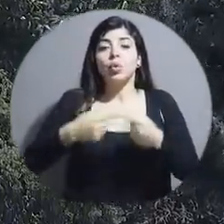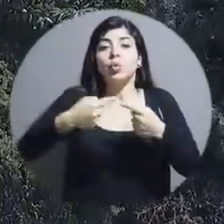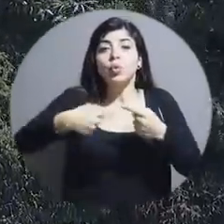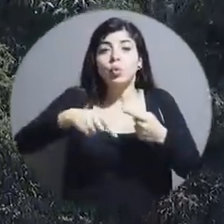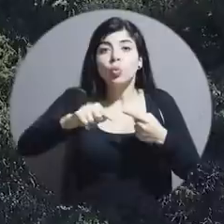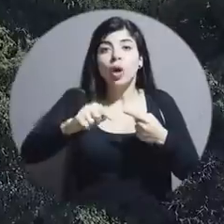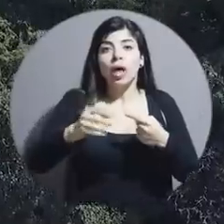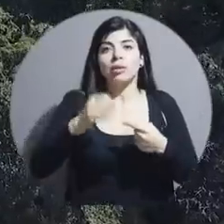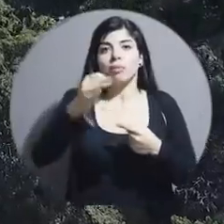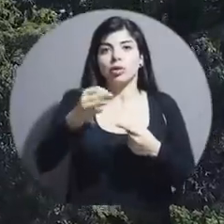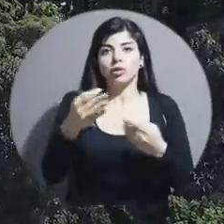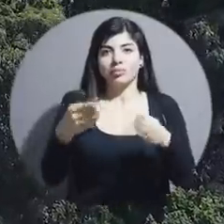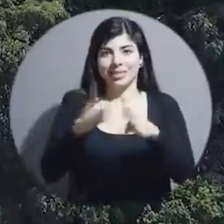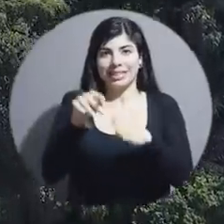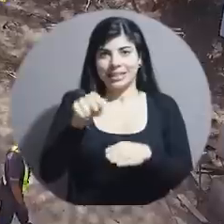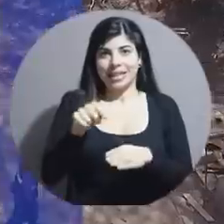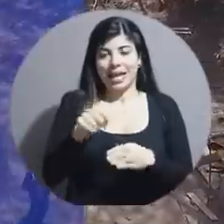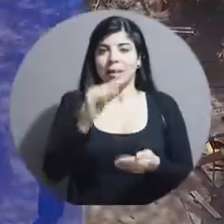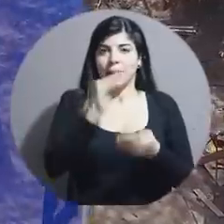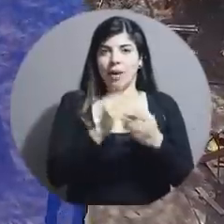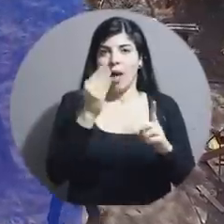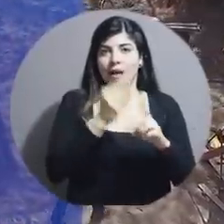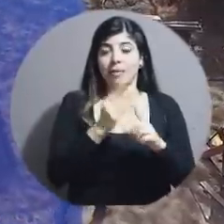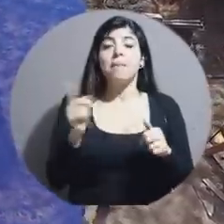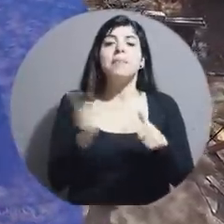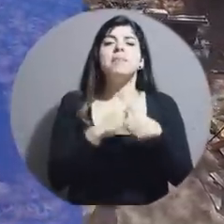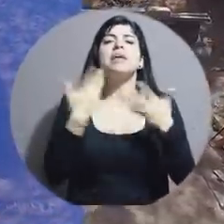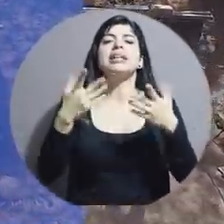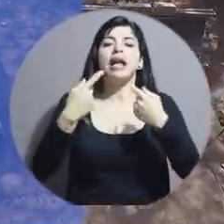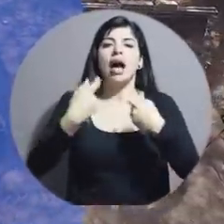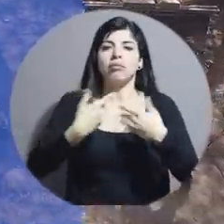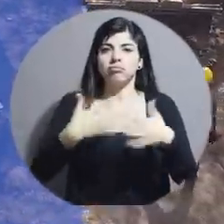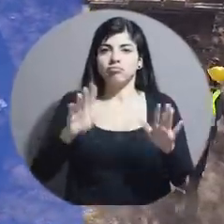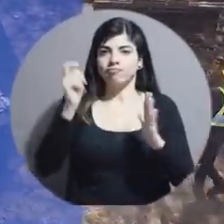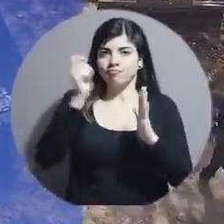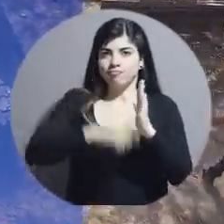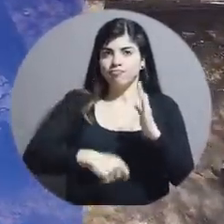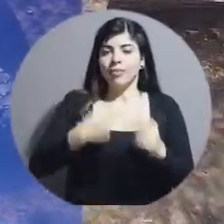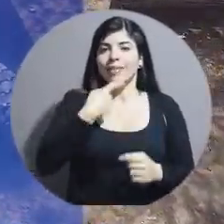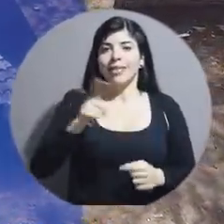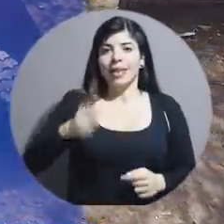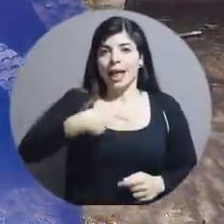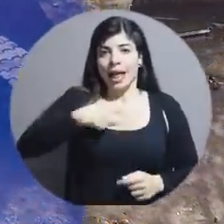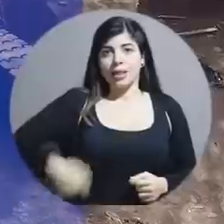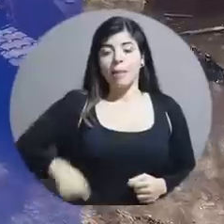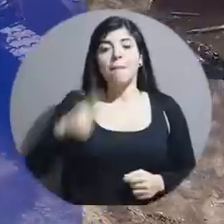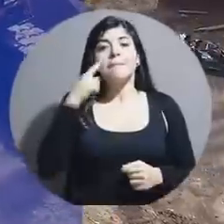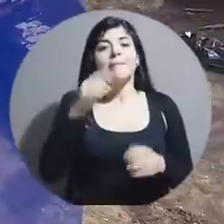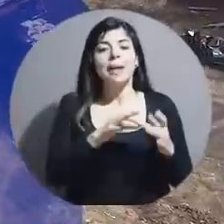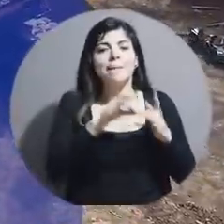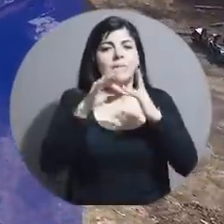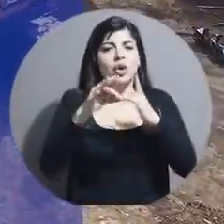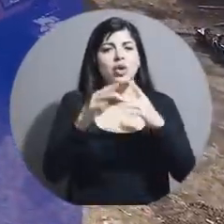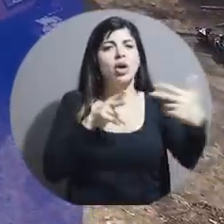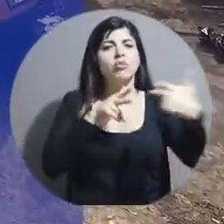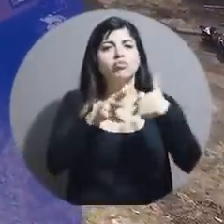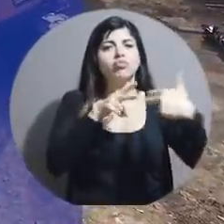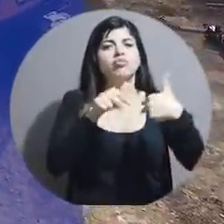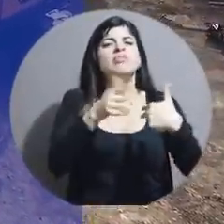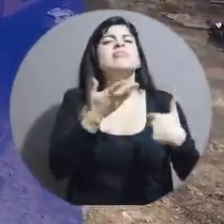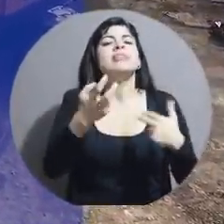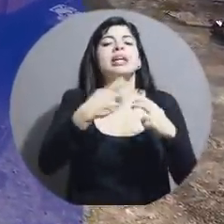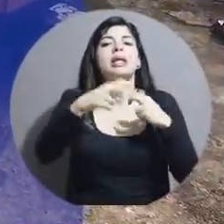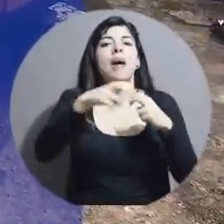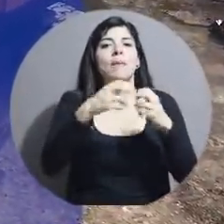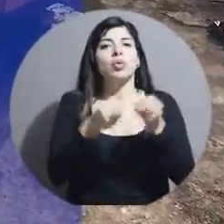afectación durante los próximos cierres. Primero, se firmó un decreto para el paso prioritario y único del transporte